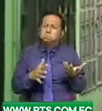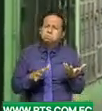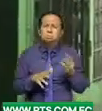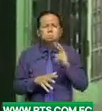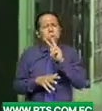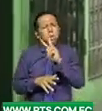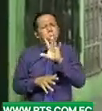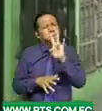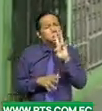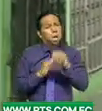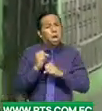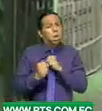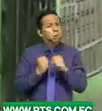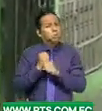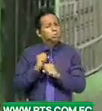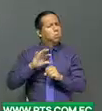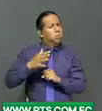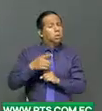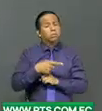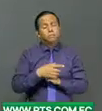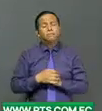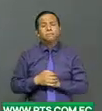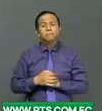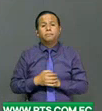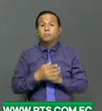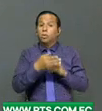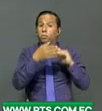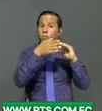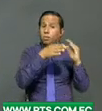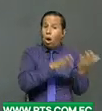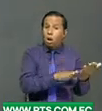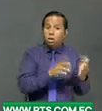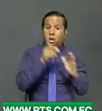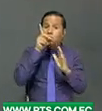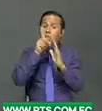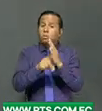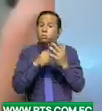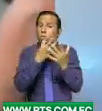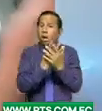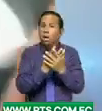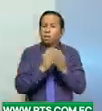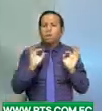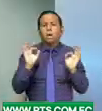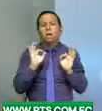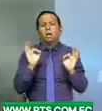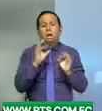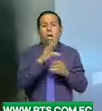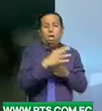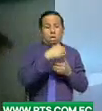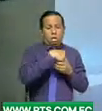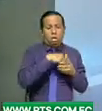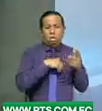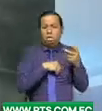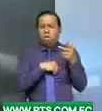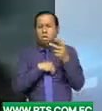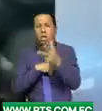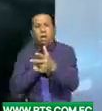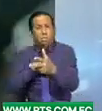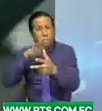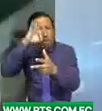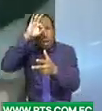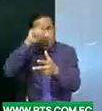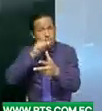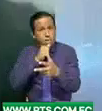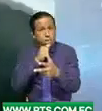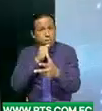amén el ahora occiso nos registra antecedentes penales y fue trasladado hasta la clínica san vicente donde solo se